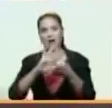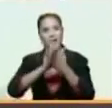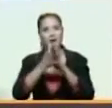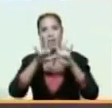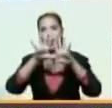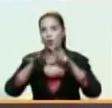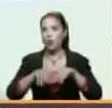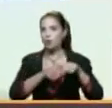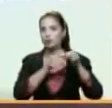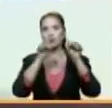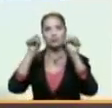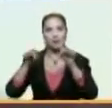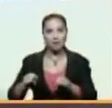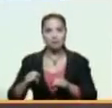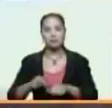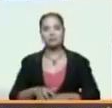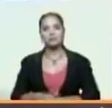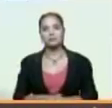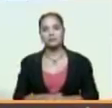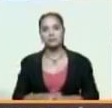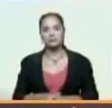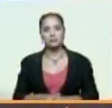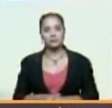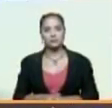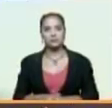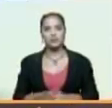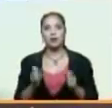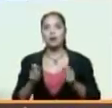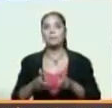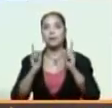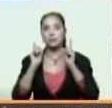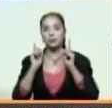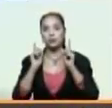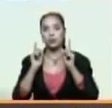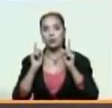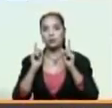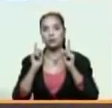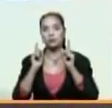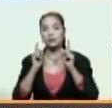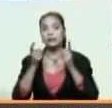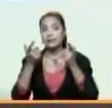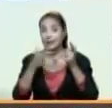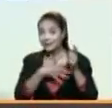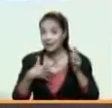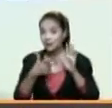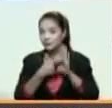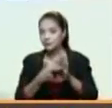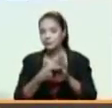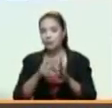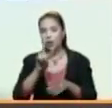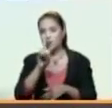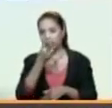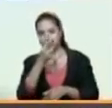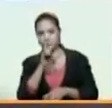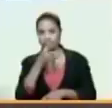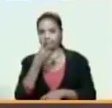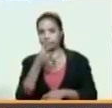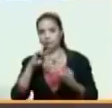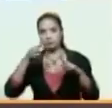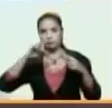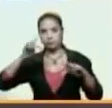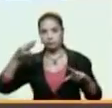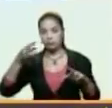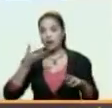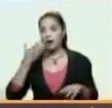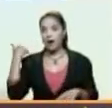que aquí se enquistó, que permitió la impunidad, y quiero aquí desenmascarar el doble discurso. Quien me